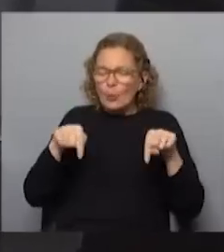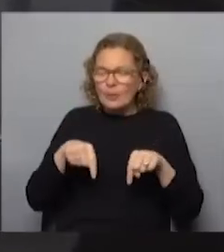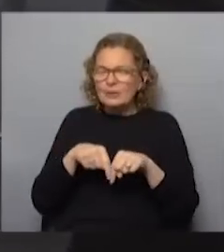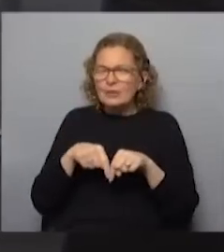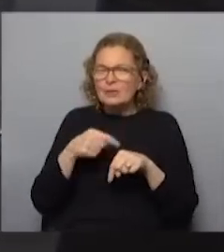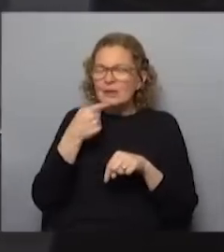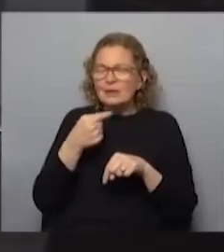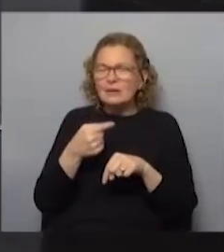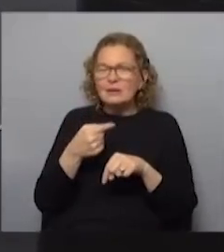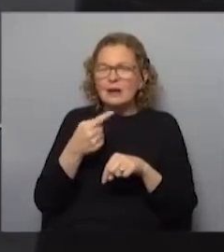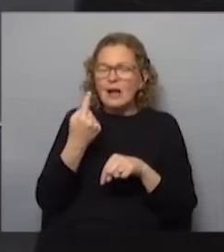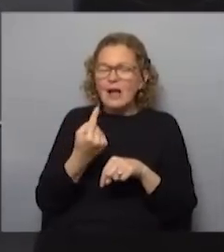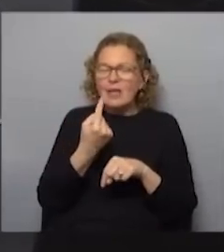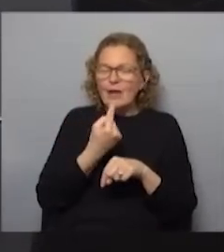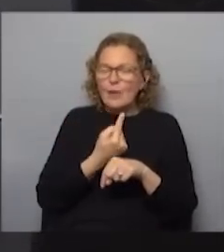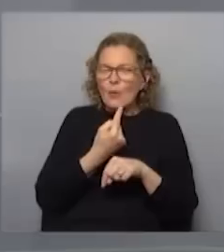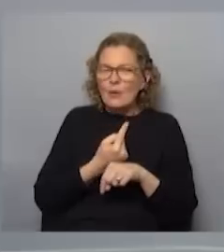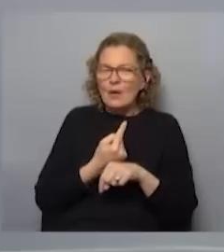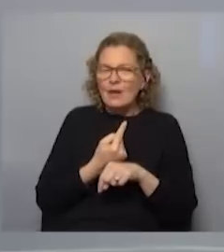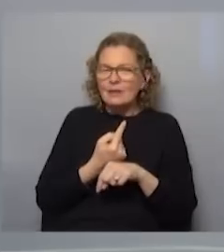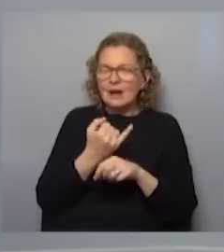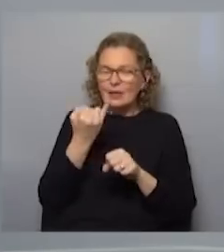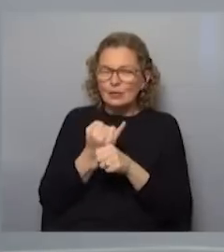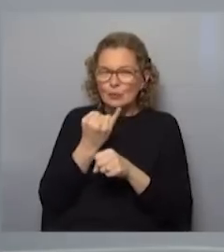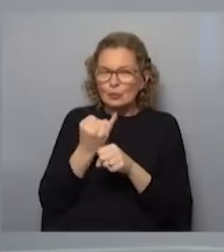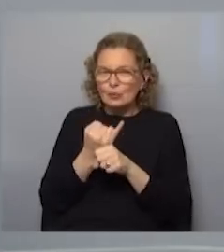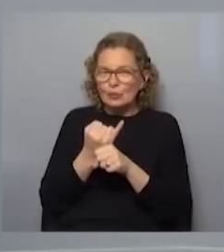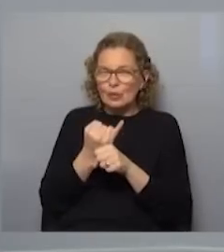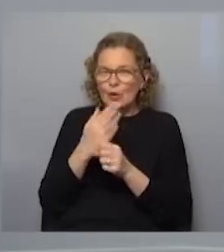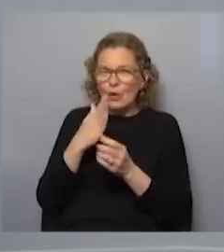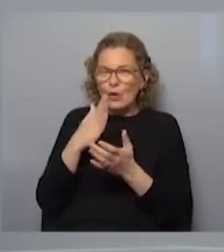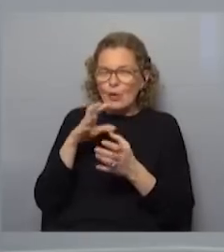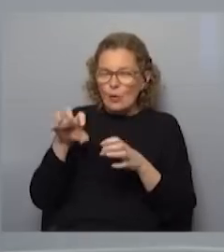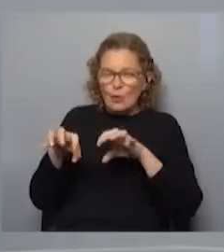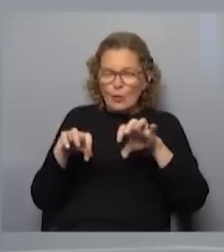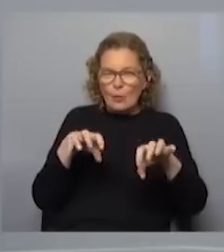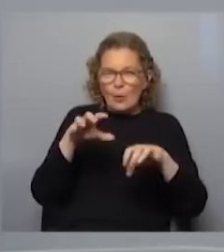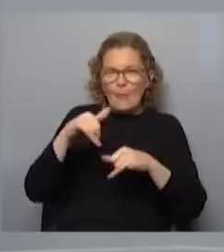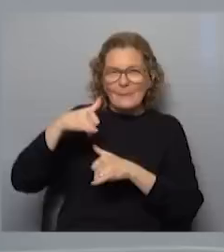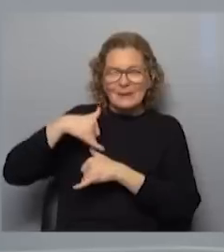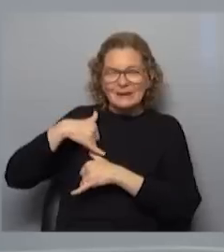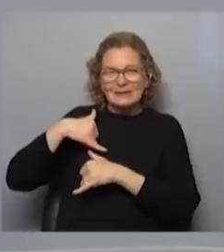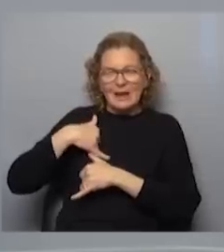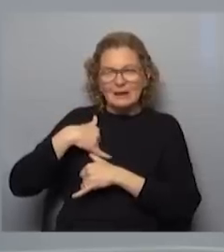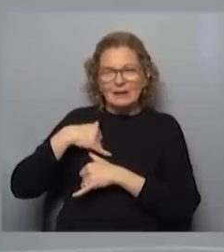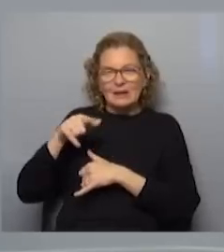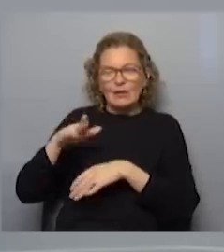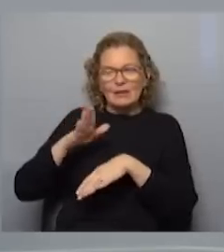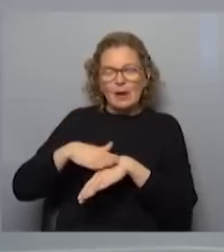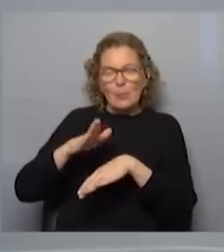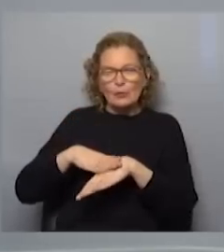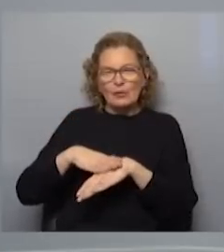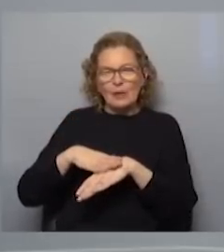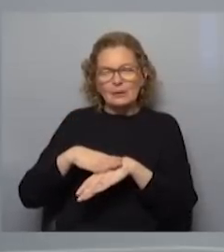definía cada una de las instituciones o los departamentos militares que se iban a hacer cargo